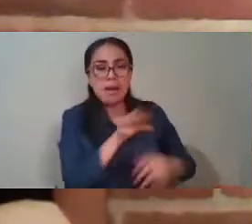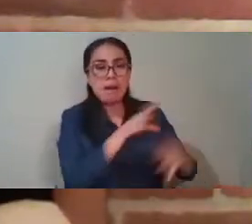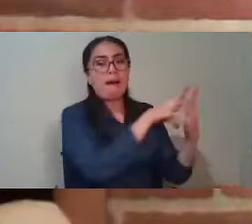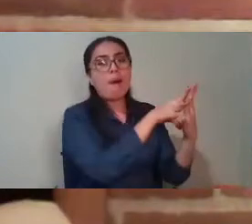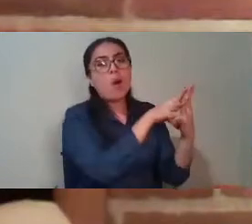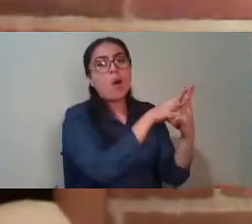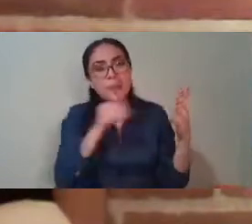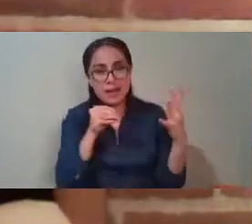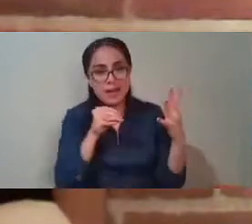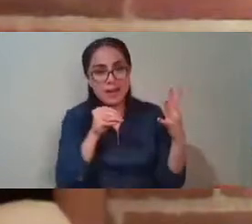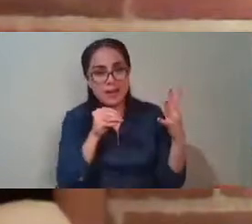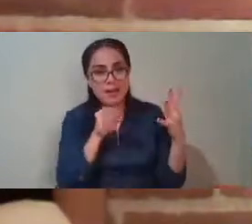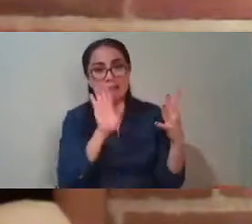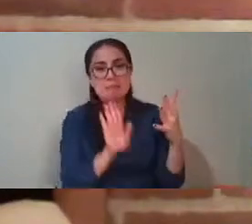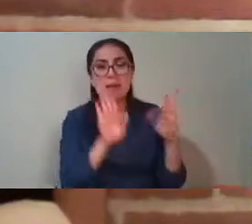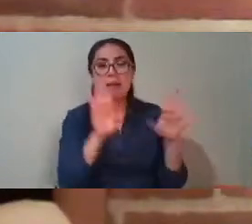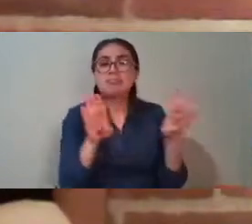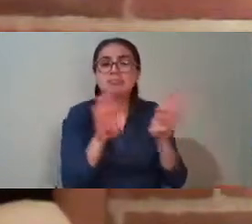dentro